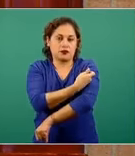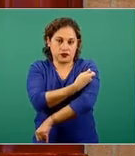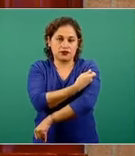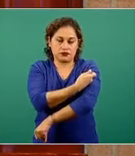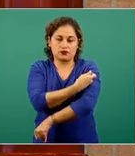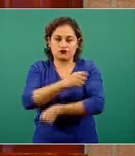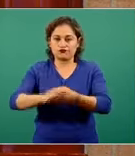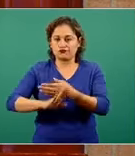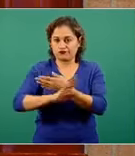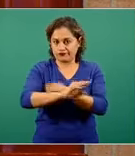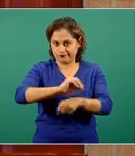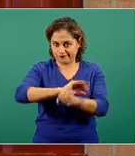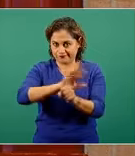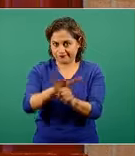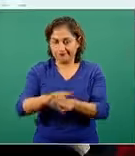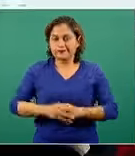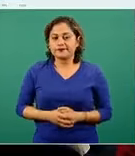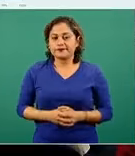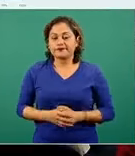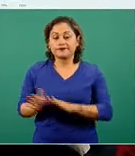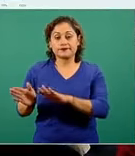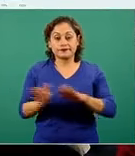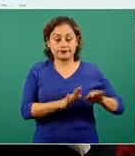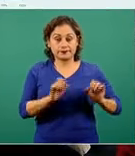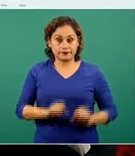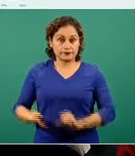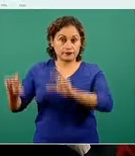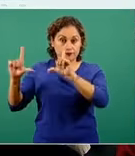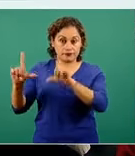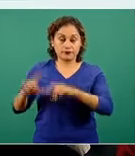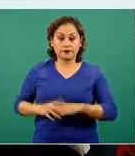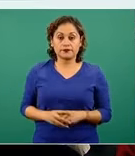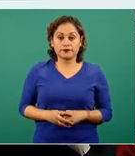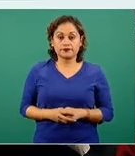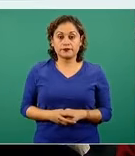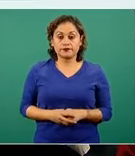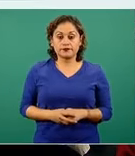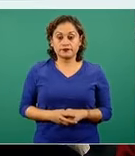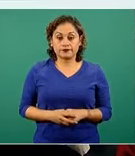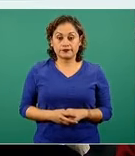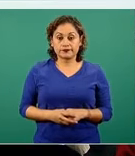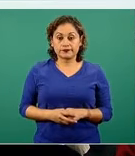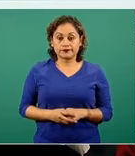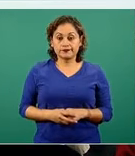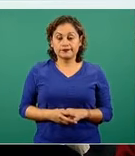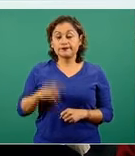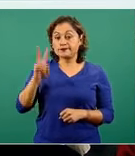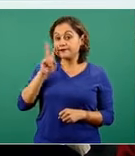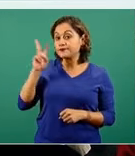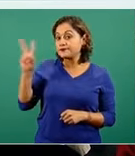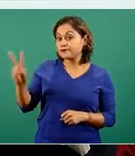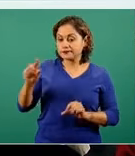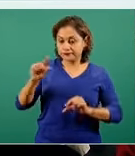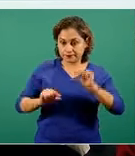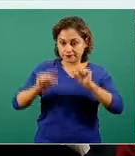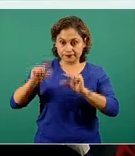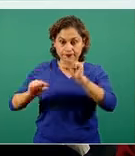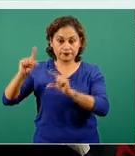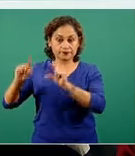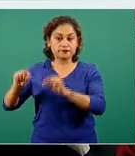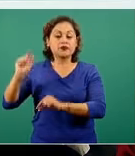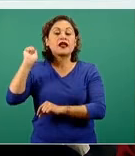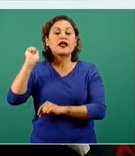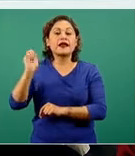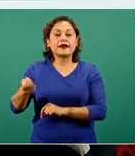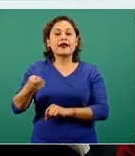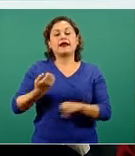COVID-19 en México. Si vemos la siguiente diapositiva, aquí tenemos un poco el avance por entidad federativa,